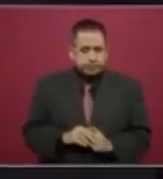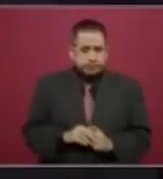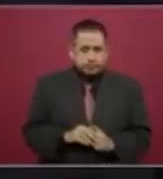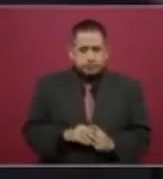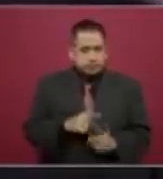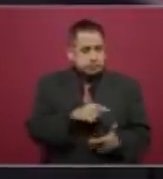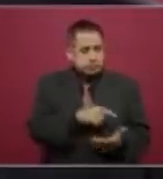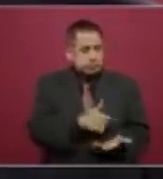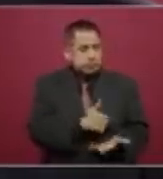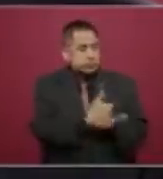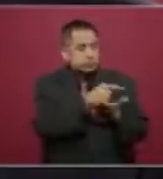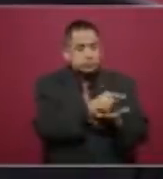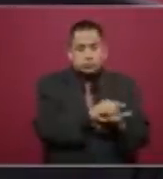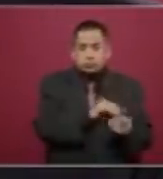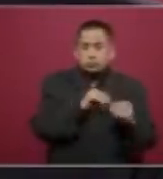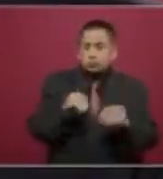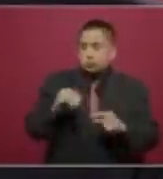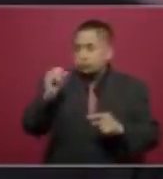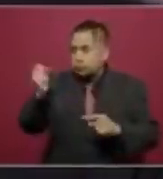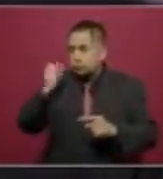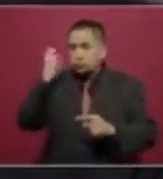ayudó en la organización de foros,